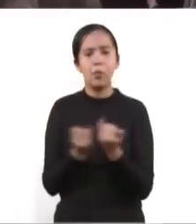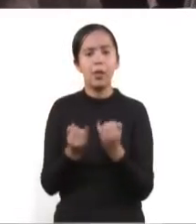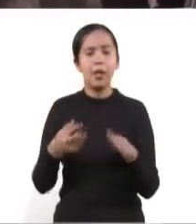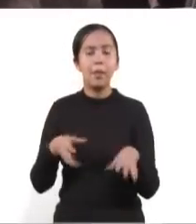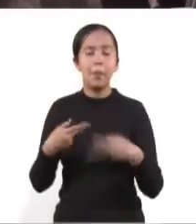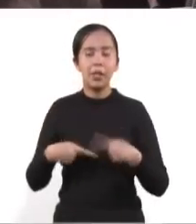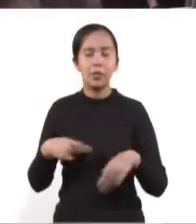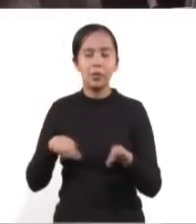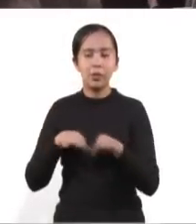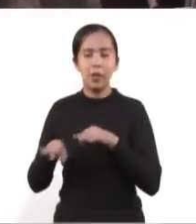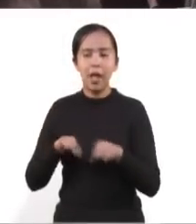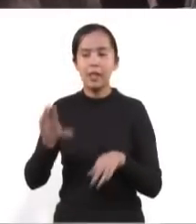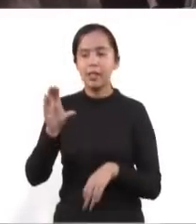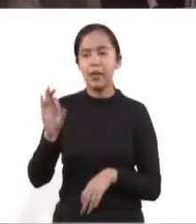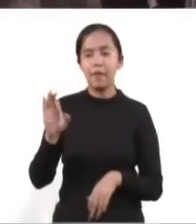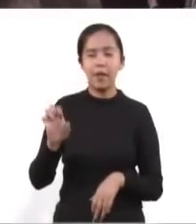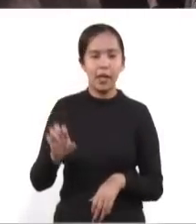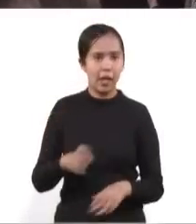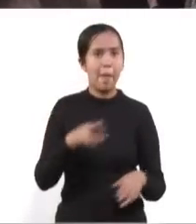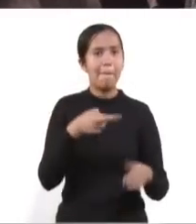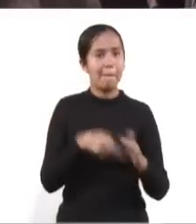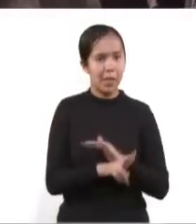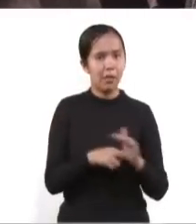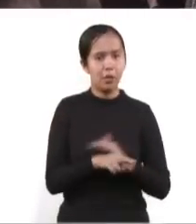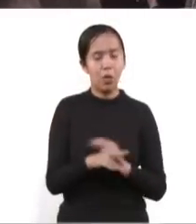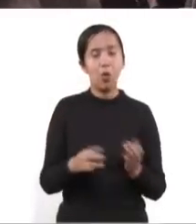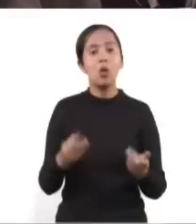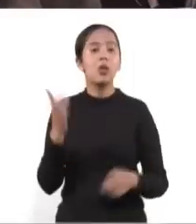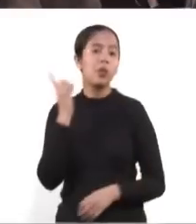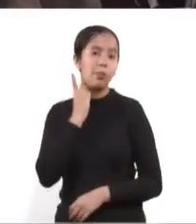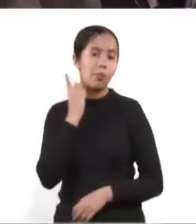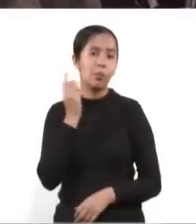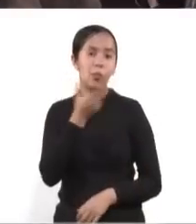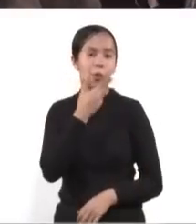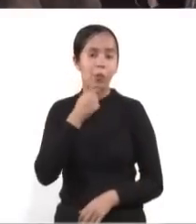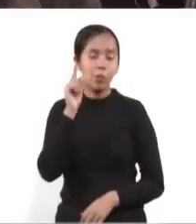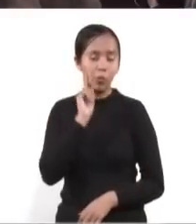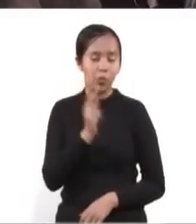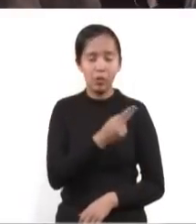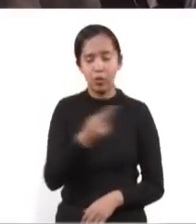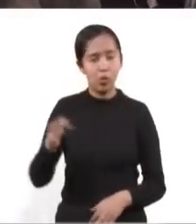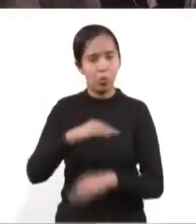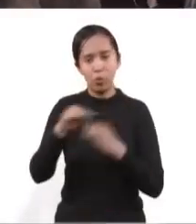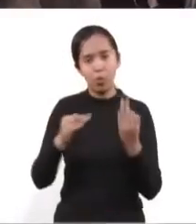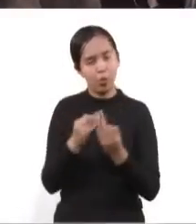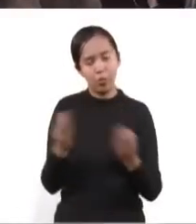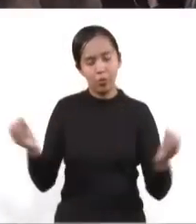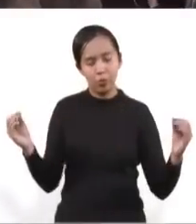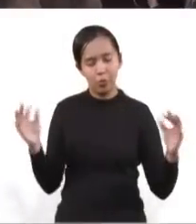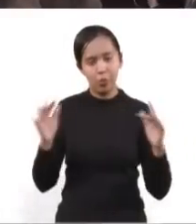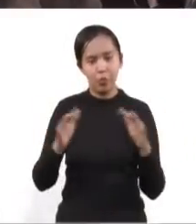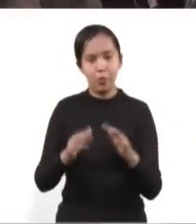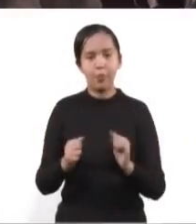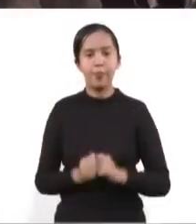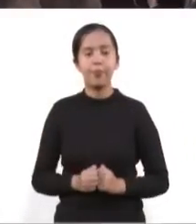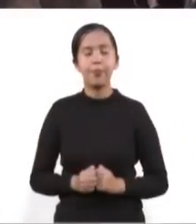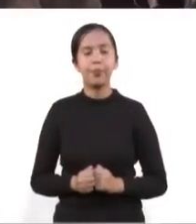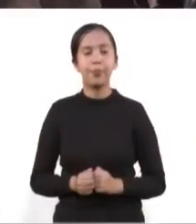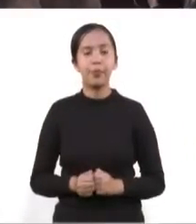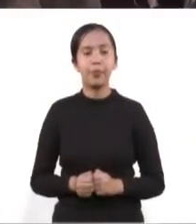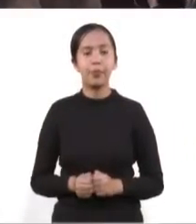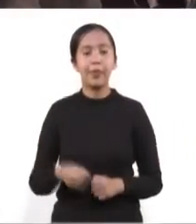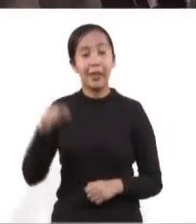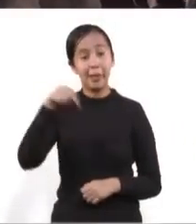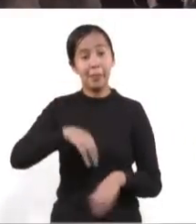del Metro y a los trabajadores de CFE, diputados, diputadas, todos los que están aquí. ¿En qué consiste